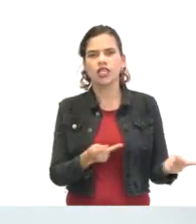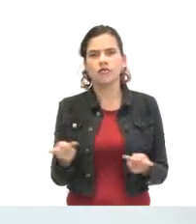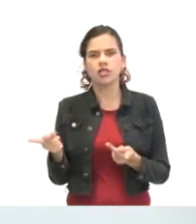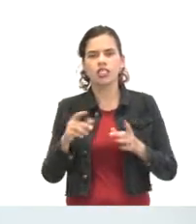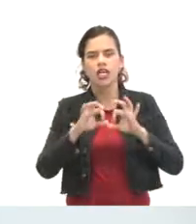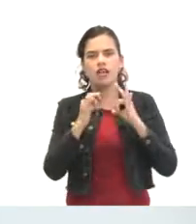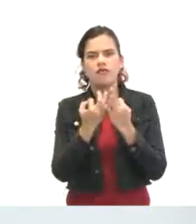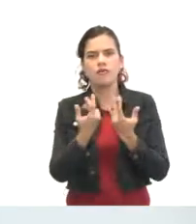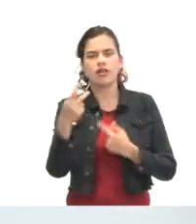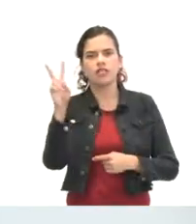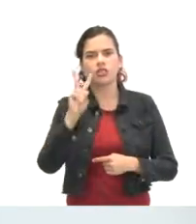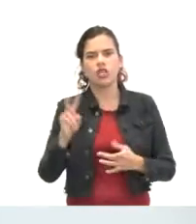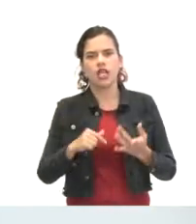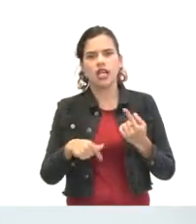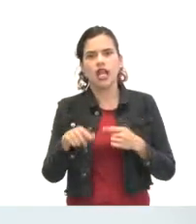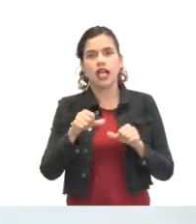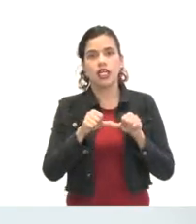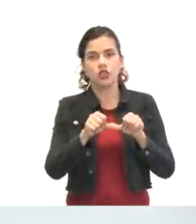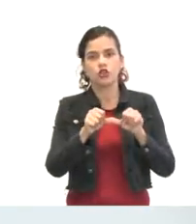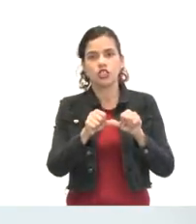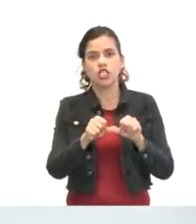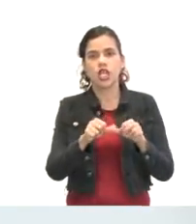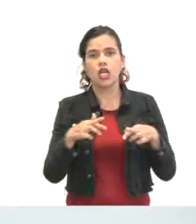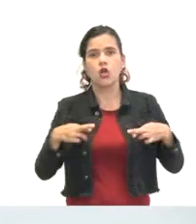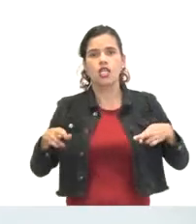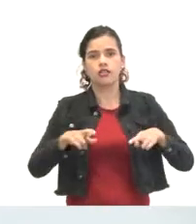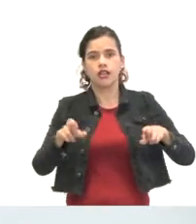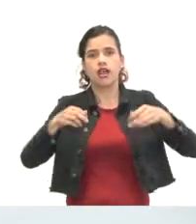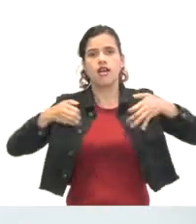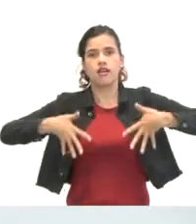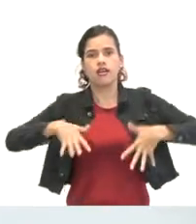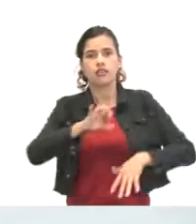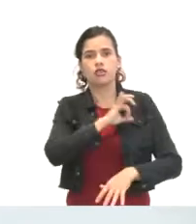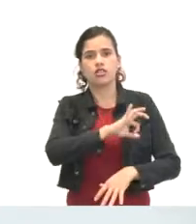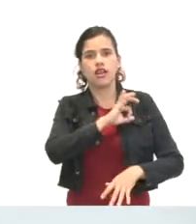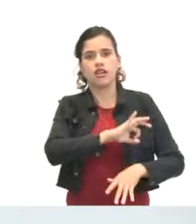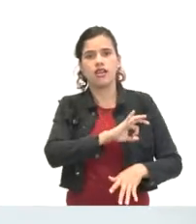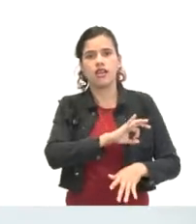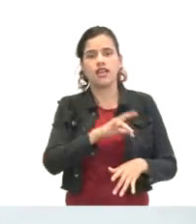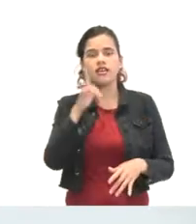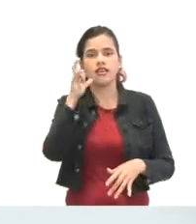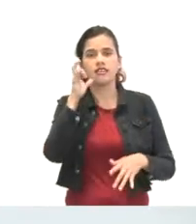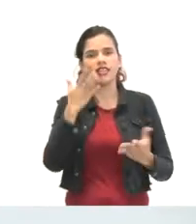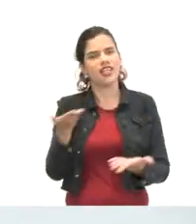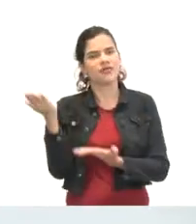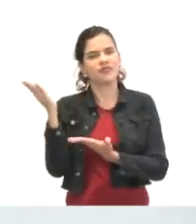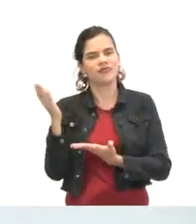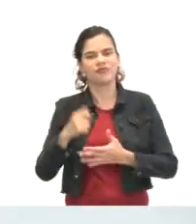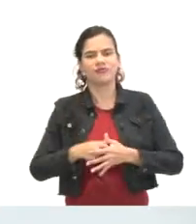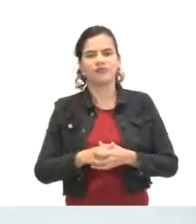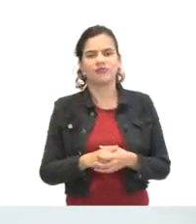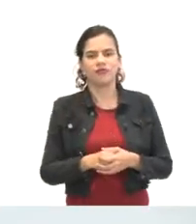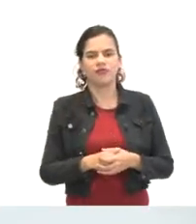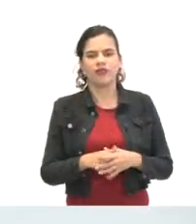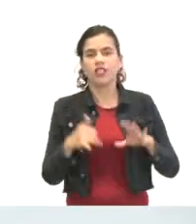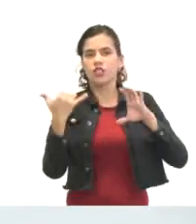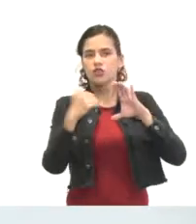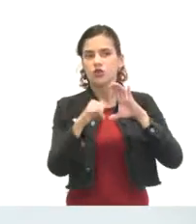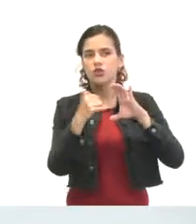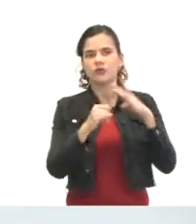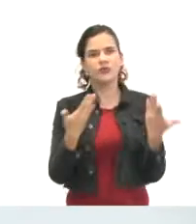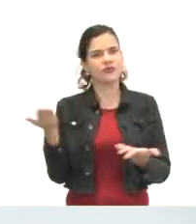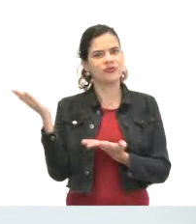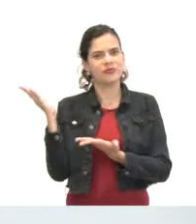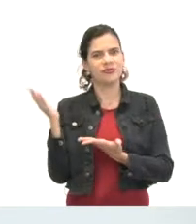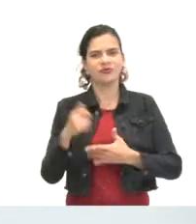invitar a la familia venezolana a que nos sigan en nuestras redes sociales. En Instagram nos puedes conseguir como Cada Familia Una Escuela y en nuestra página de YouTube